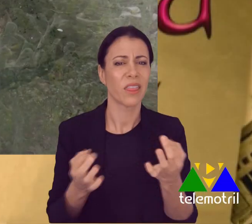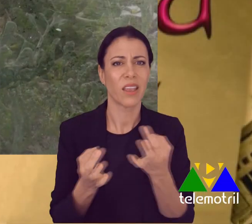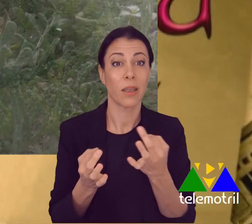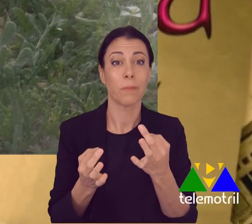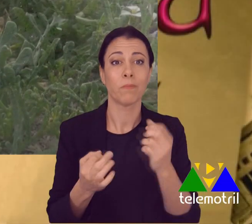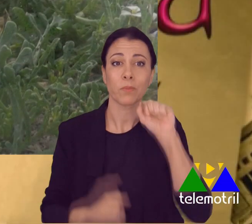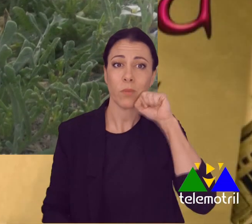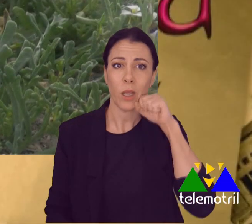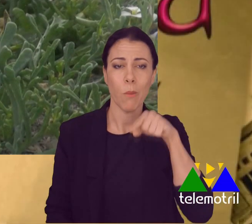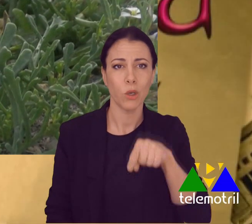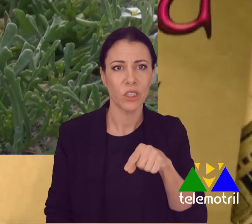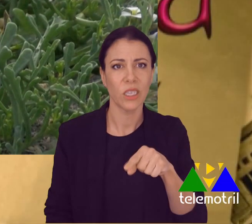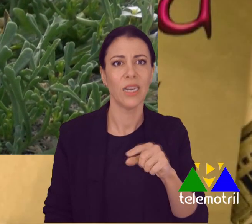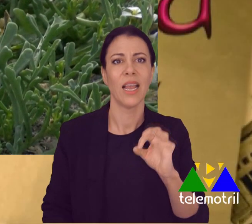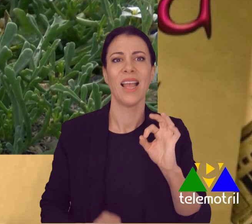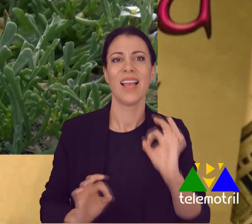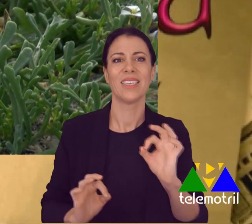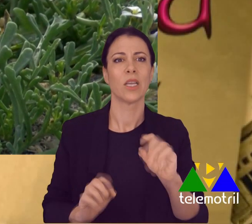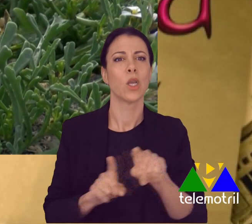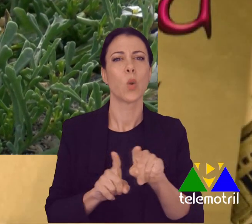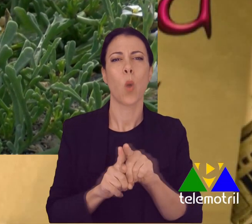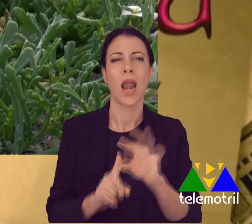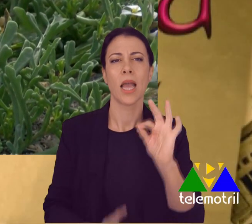Motril era la Sesi romana,